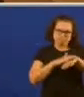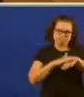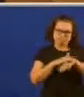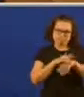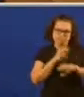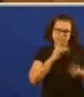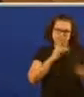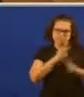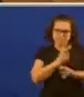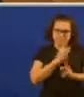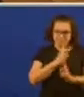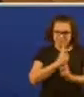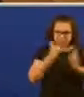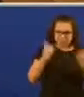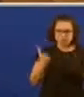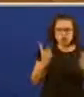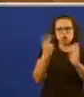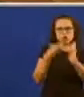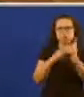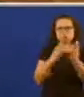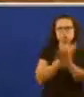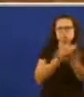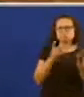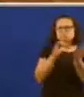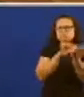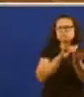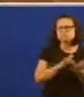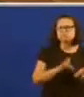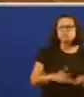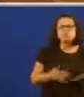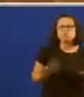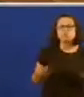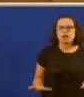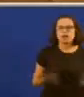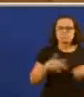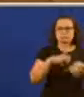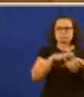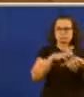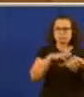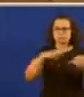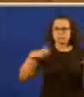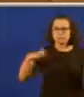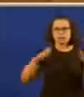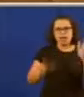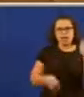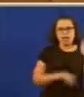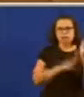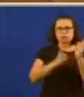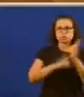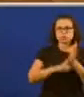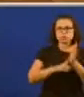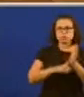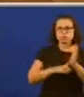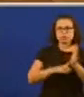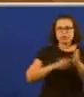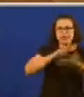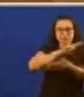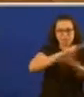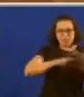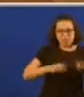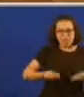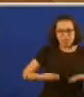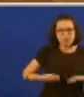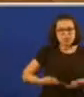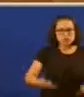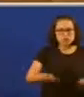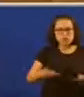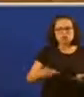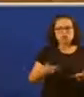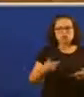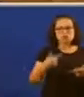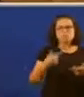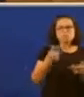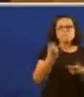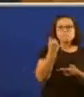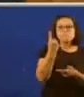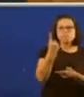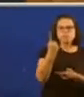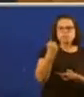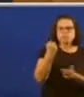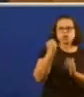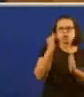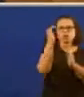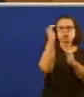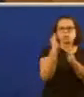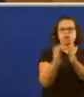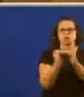este ano a súa malloría absoluta. A inversión en Galicia baixa de mil millónes algo